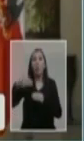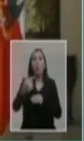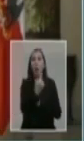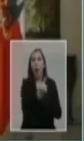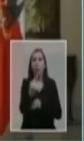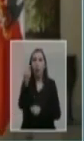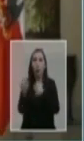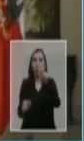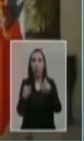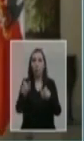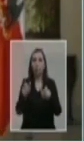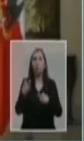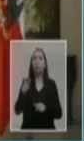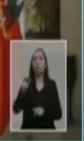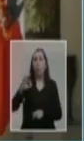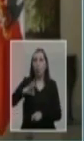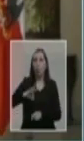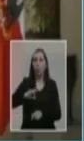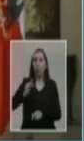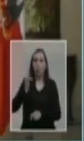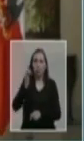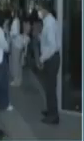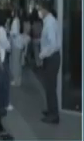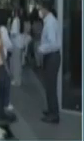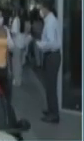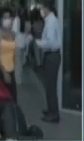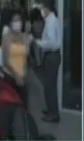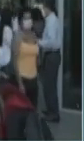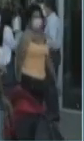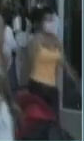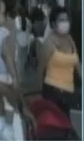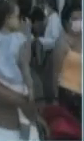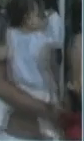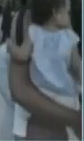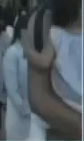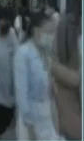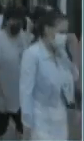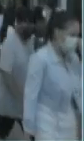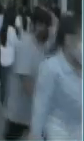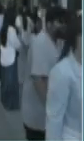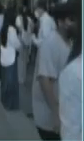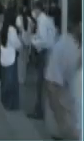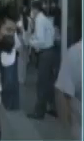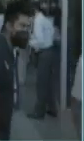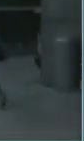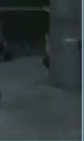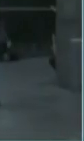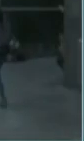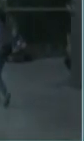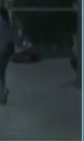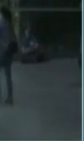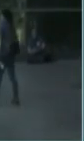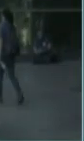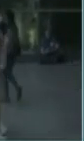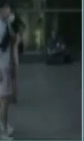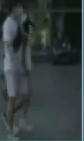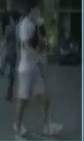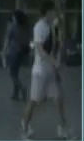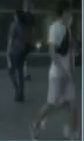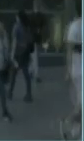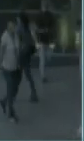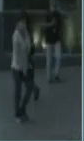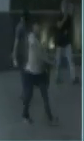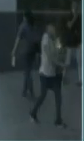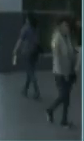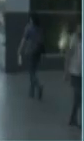protección que, de acuerdo al discurso de Gabriel Boric, no tenían los pensionistas en este país. ¿Va por